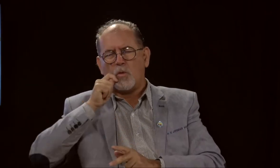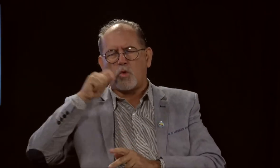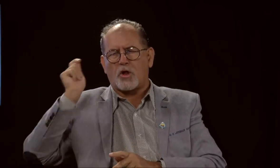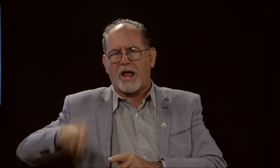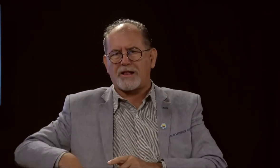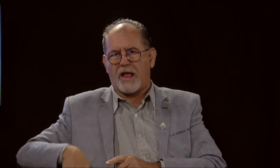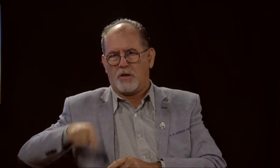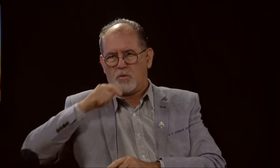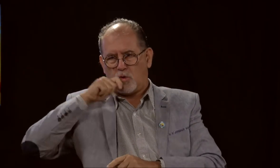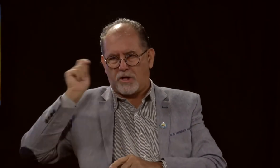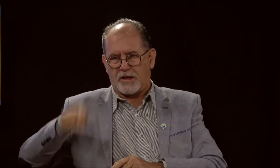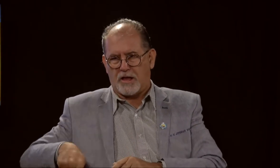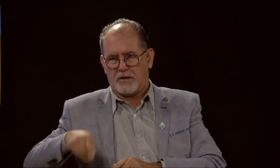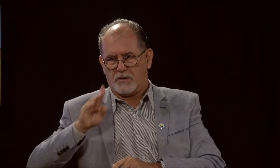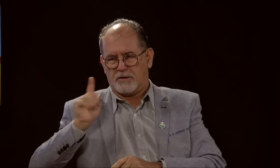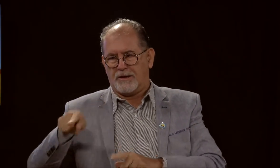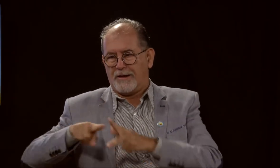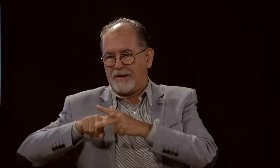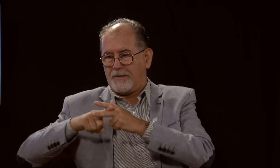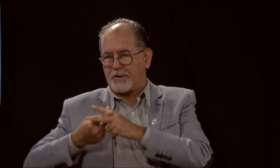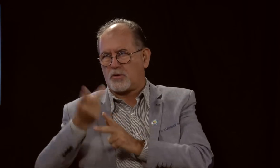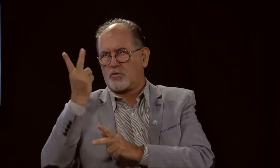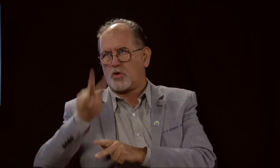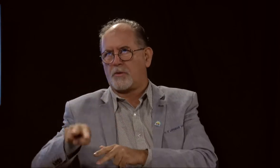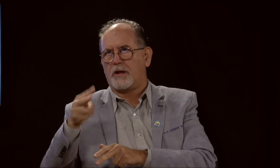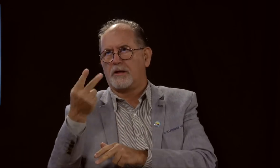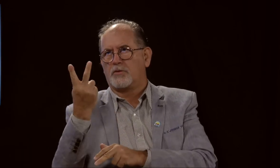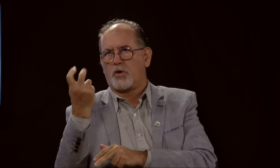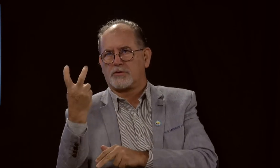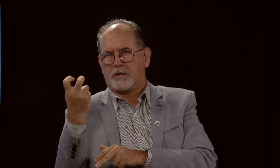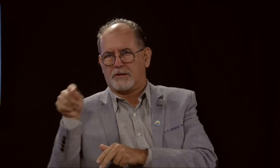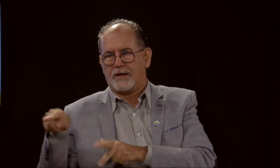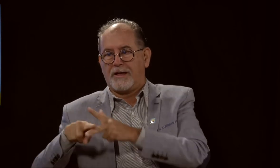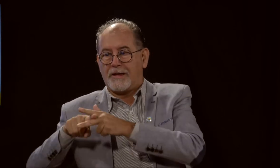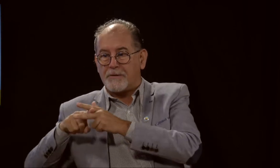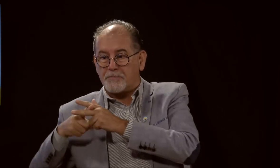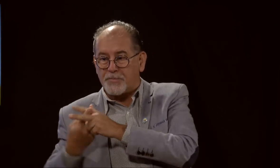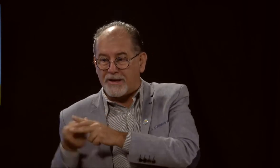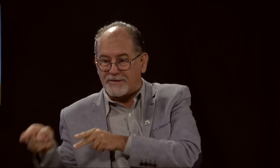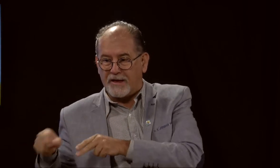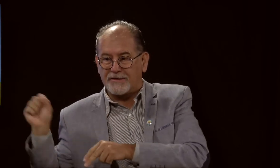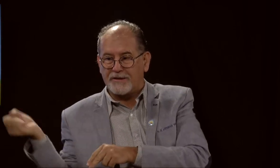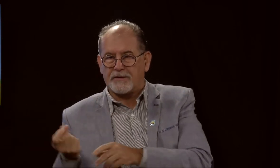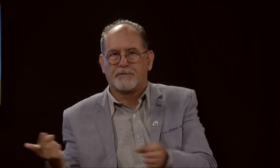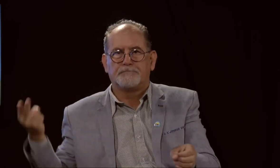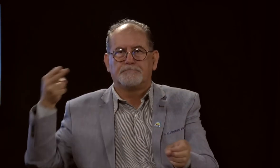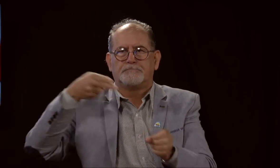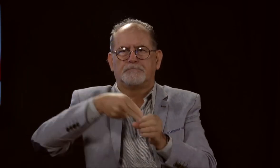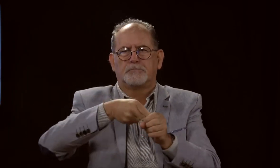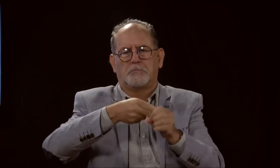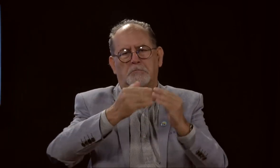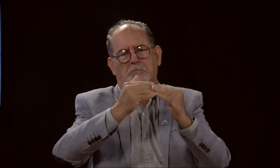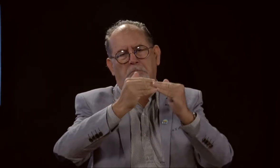Y, en este caso, Andrés empezó en el 2012 en Bulgaria. Y